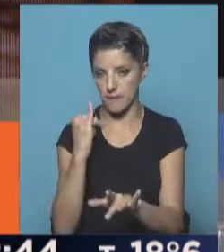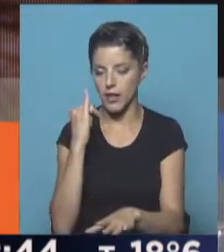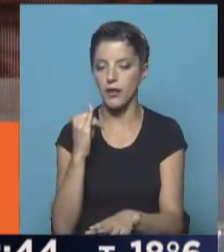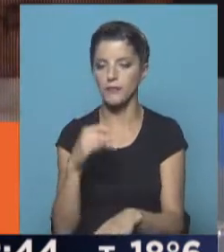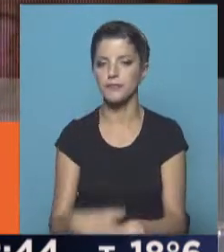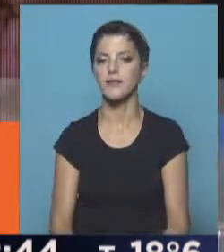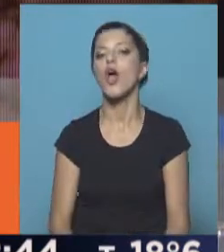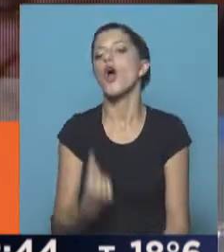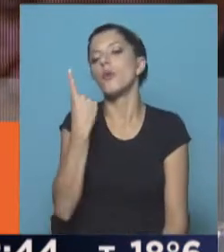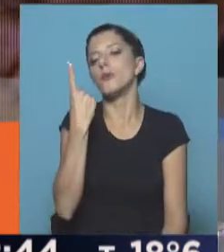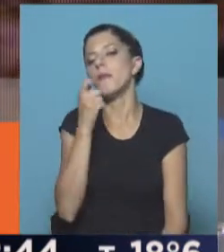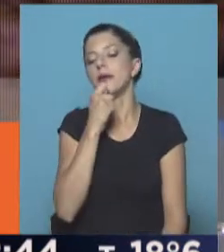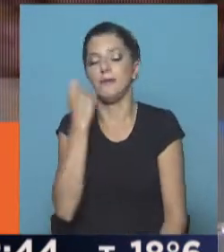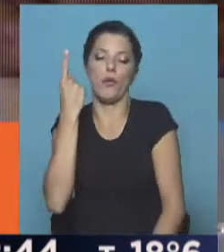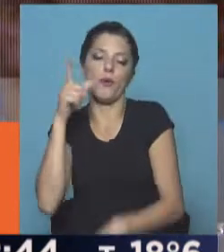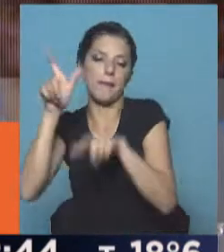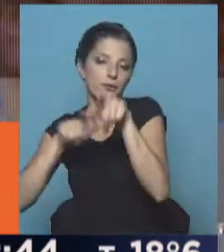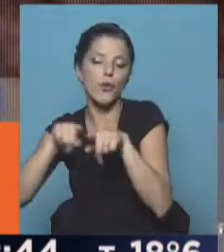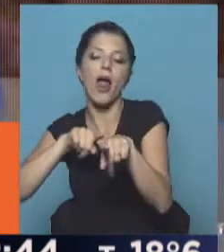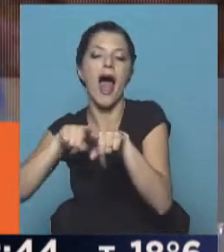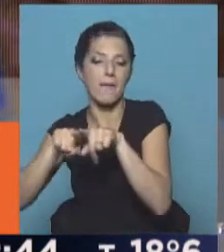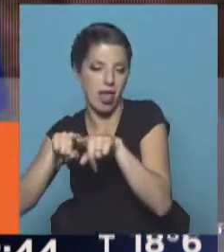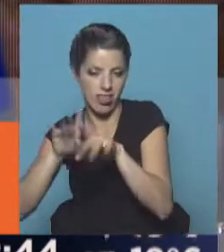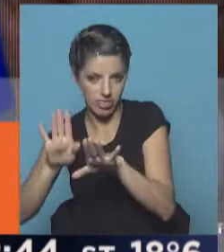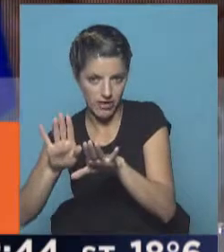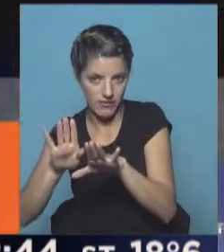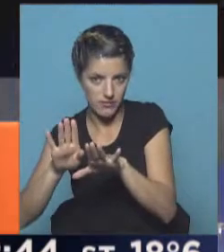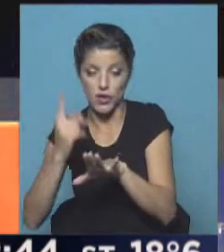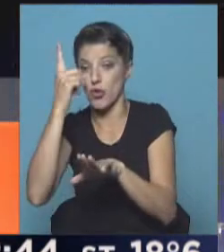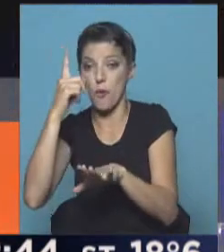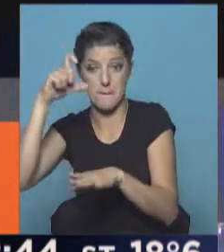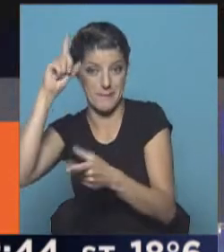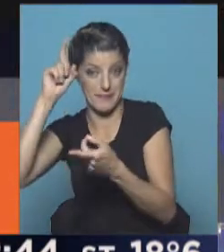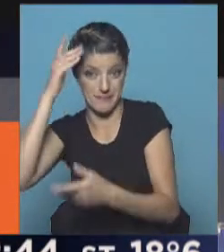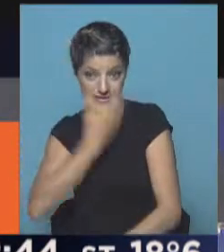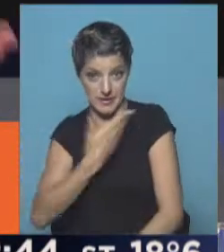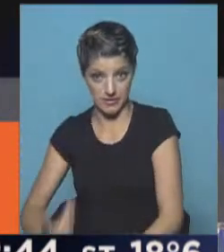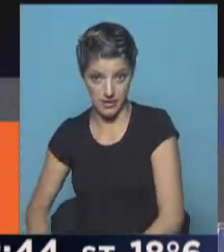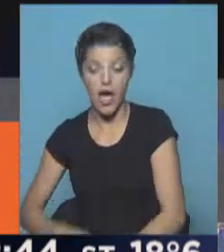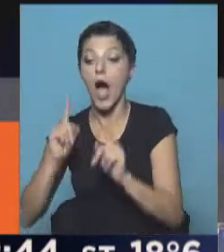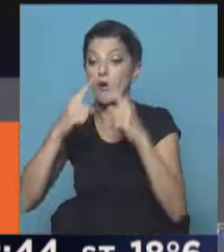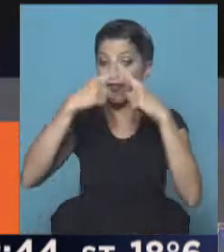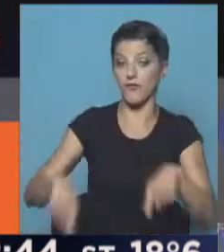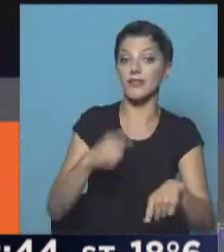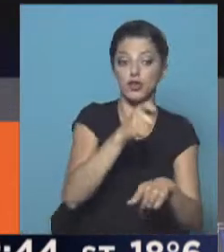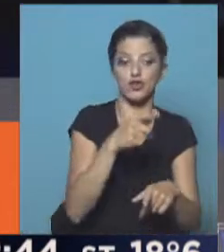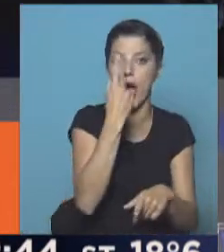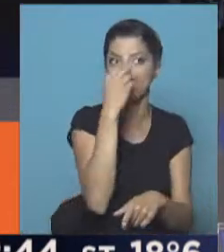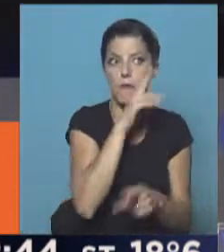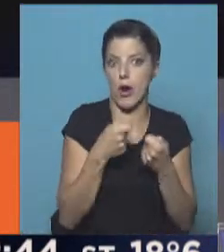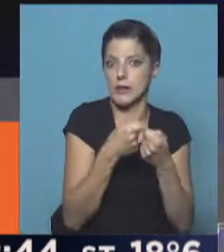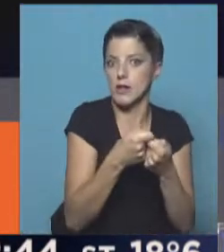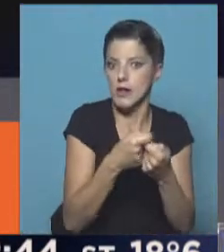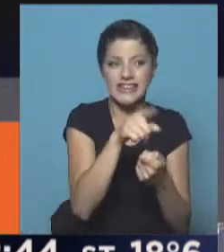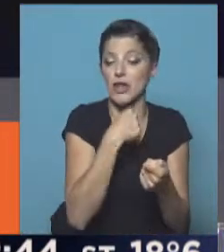como decíamos recién, es una aventura fue extramatrimonial de un presidente, y otra cosa es forzar a una mujer a hacer algo que no quiere, digamos. Hay un abismo de diferencia. Sobre